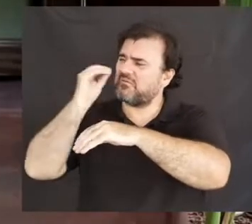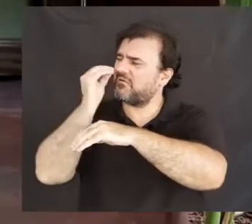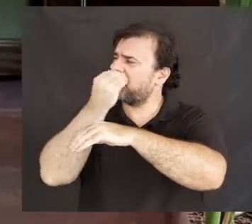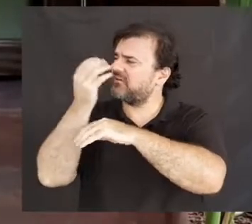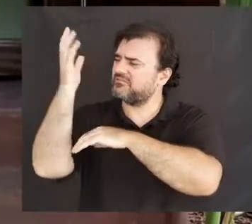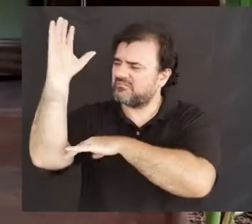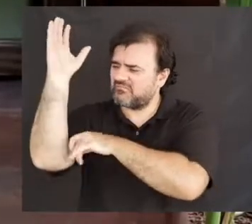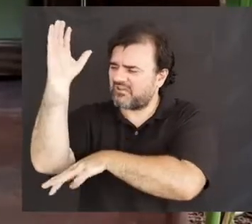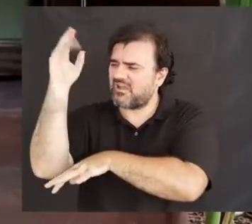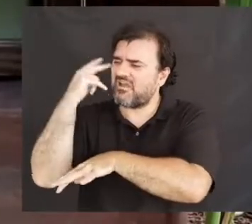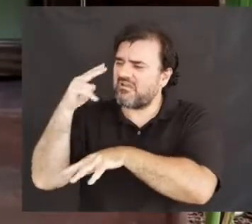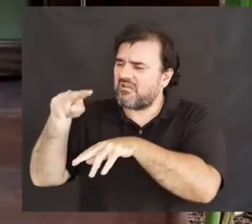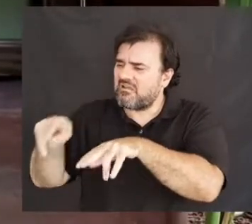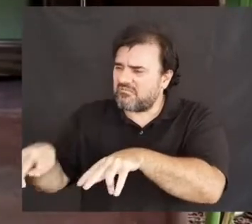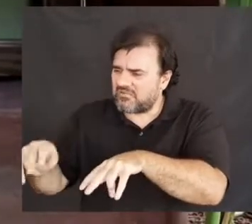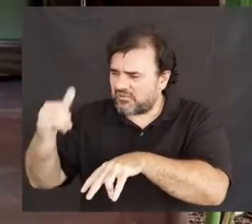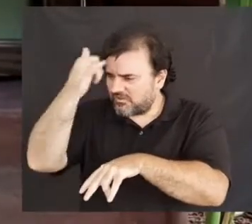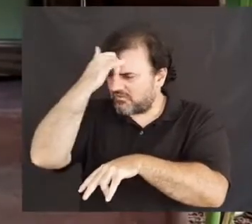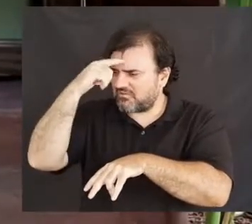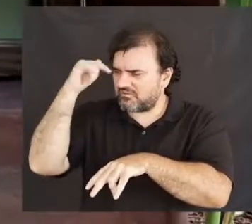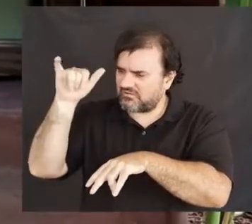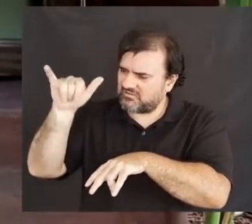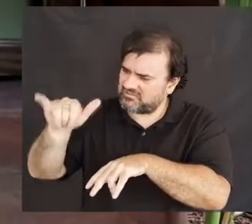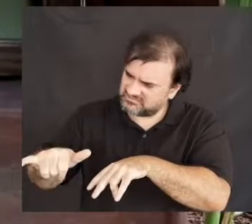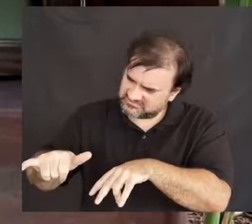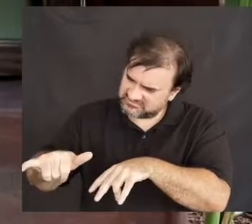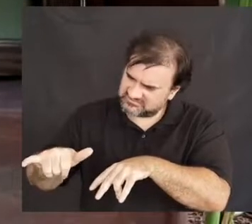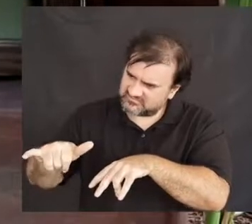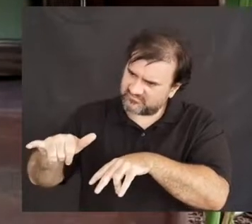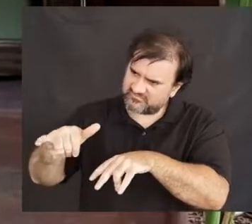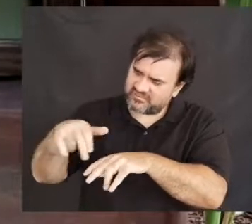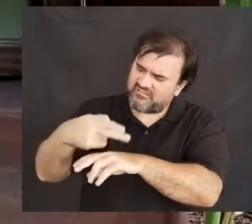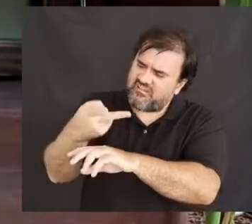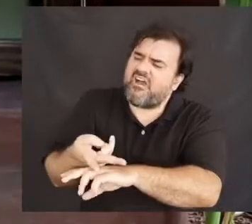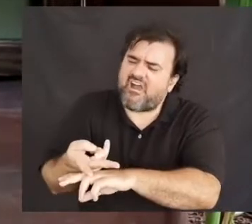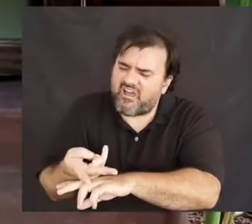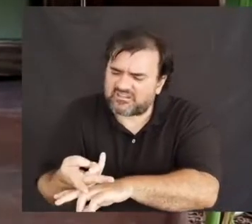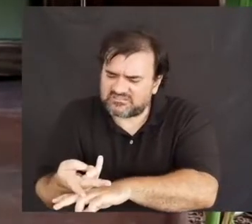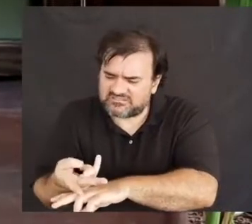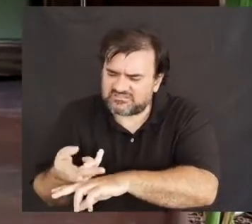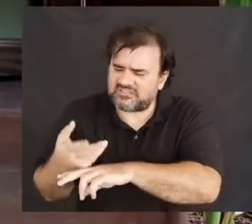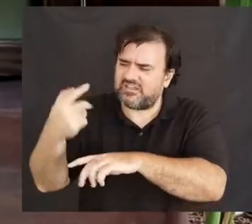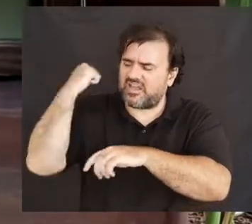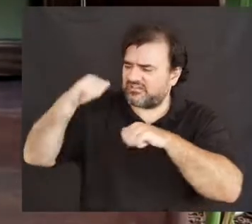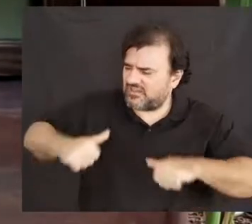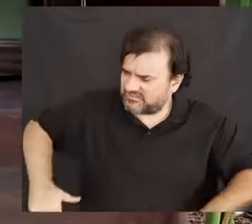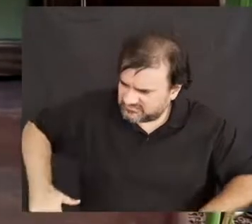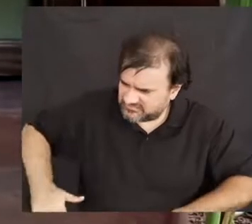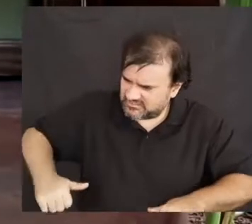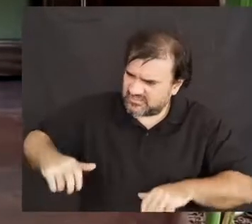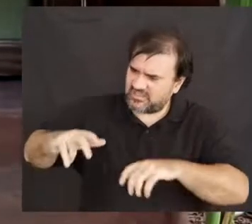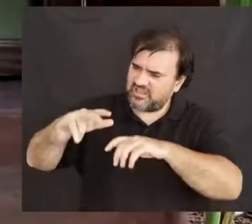abiertas y rígidas, la cabeza sepultada bajo el peso del cuerpo musculoso. Y el hincho, con la